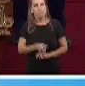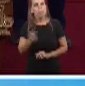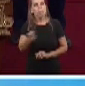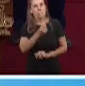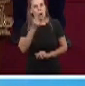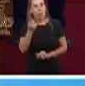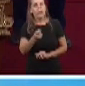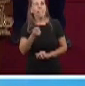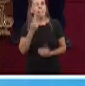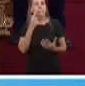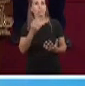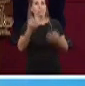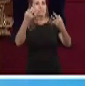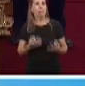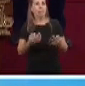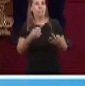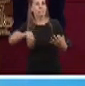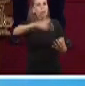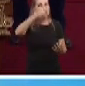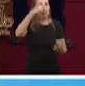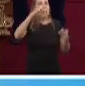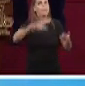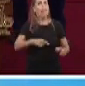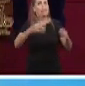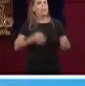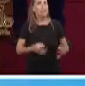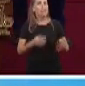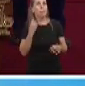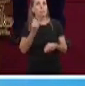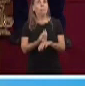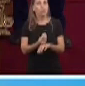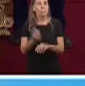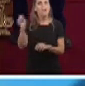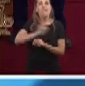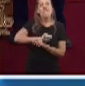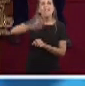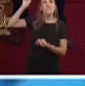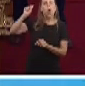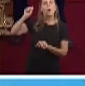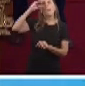se moviliza espontáneamente o motivada por intereses que lo tocan de cerca,